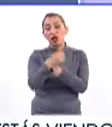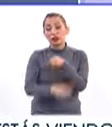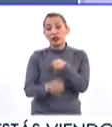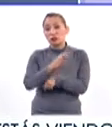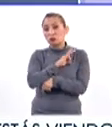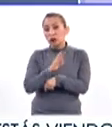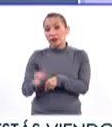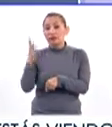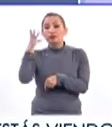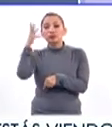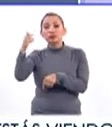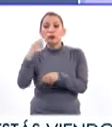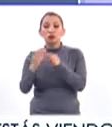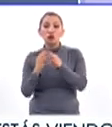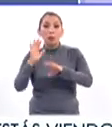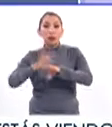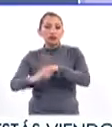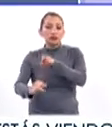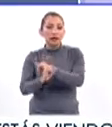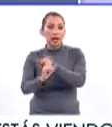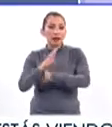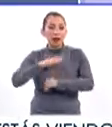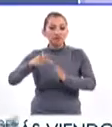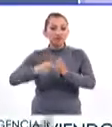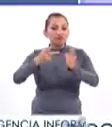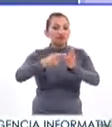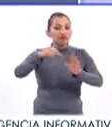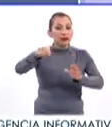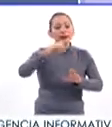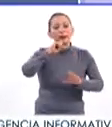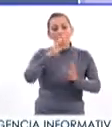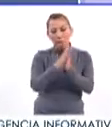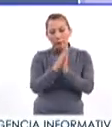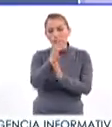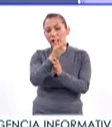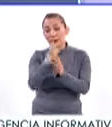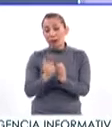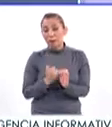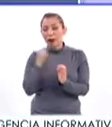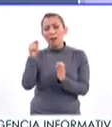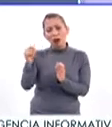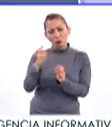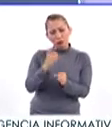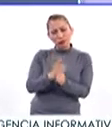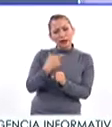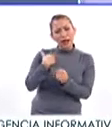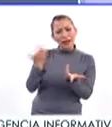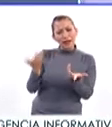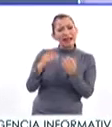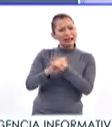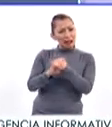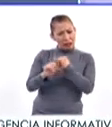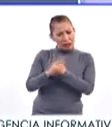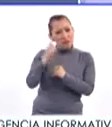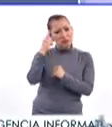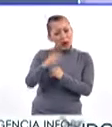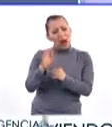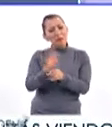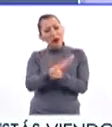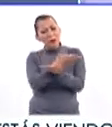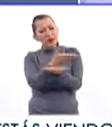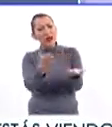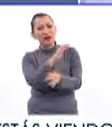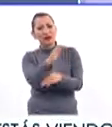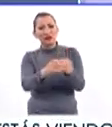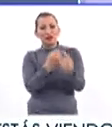daños que pueden sufrir en un mundo más conectado, al tiempo que exhortar a que se aprovechen las oportunidades de la era digital para beneficiar